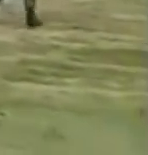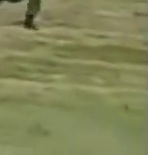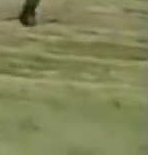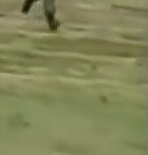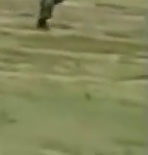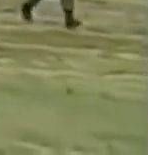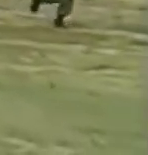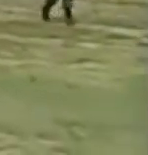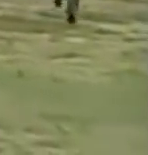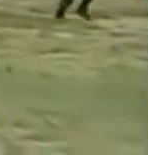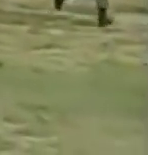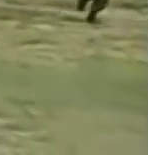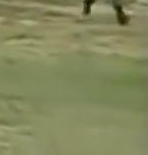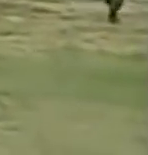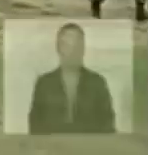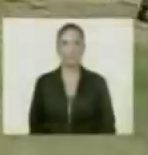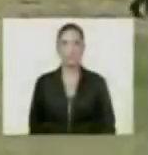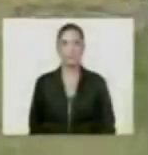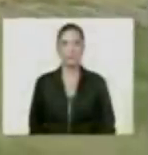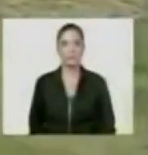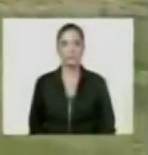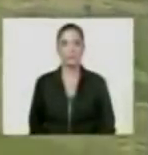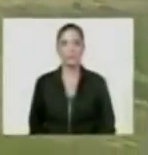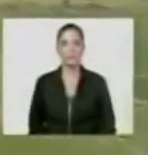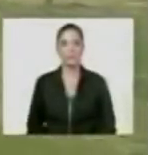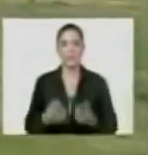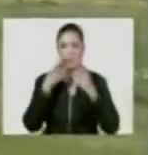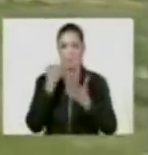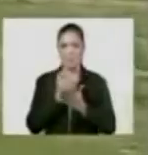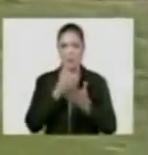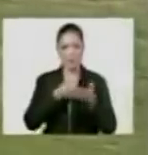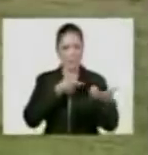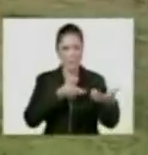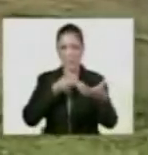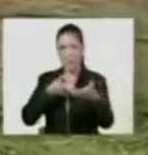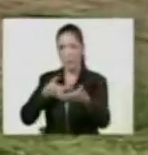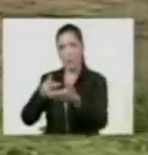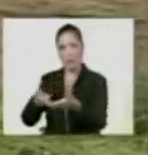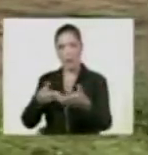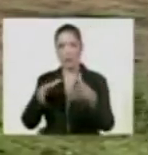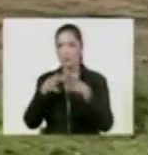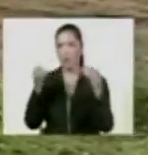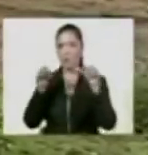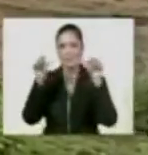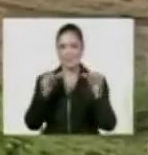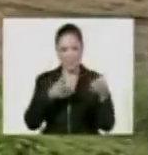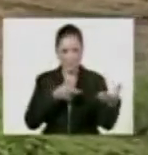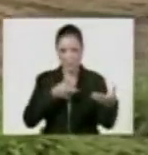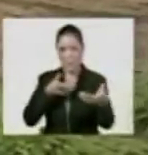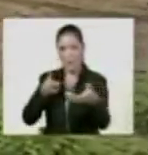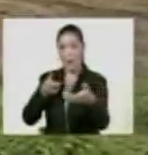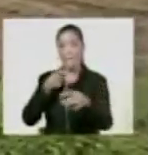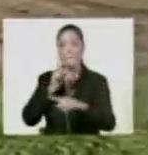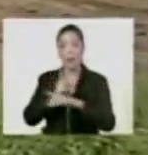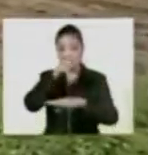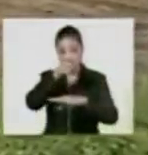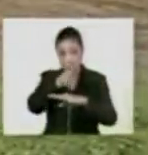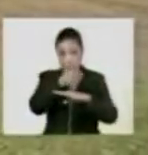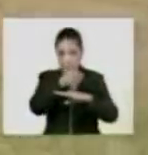así como el disparo de las armas colectivas, el disparo del sistema Iglash y el disparo del cañón